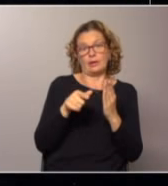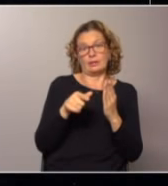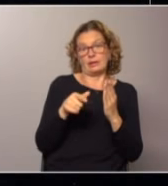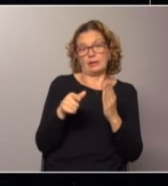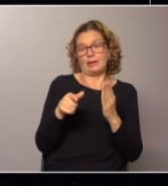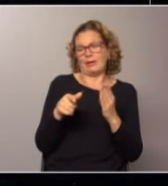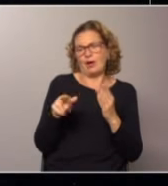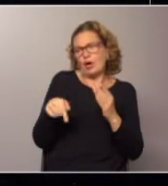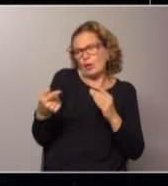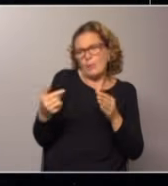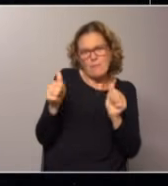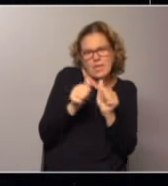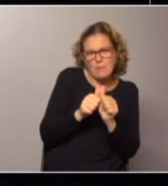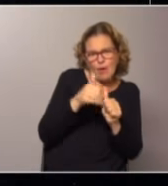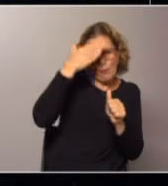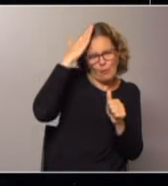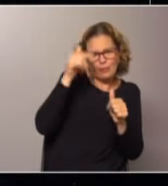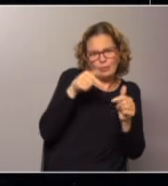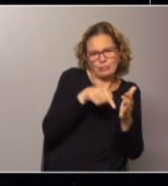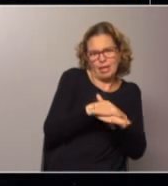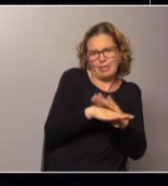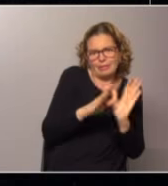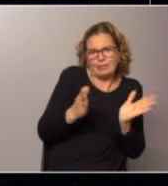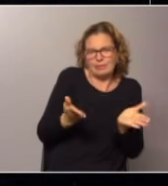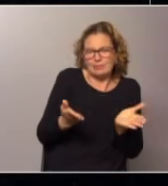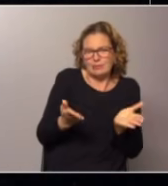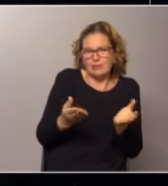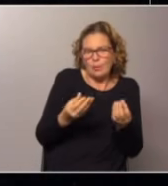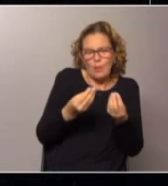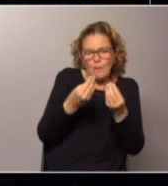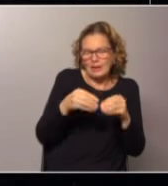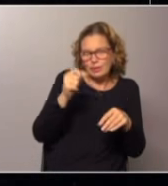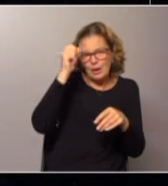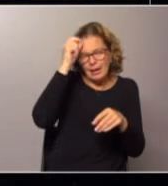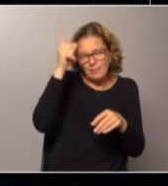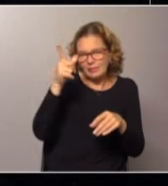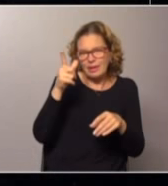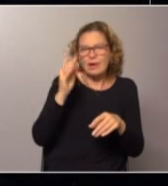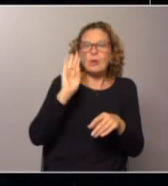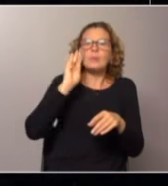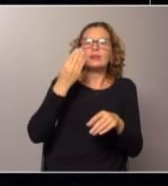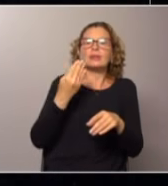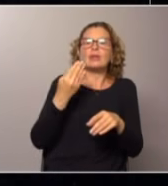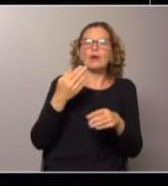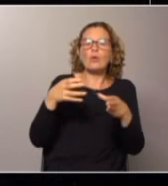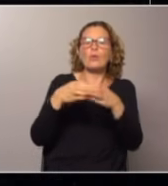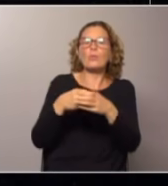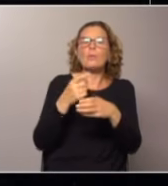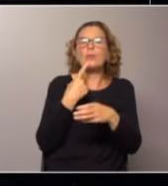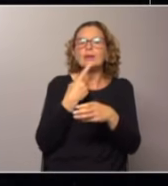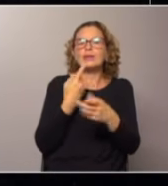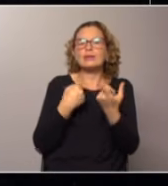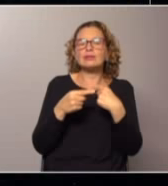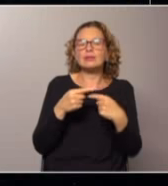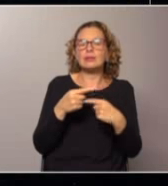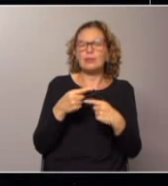barnizando es es decir hay un fenómeno en donde el partido demócrata ha ido perdiendo la capacidad de representar alternativa popular y fíjense